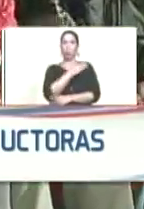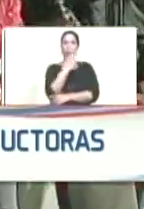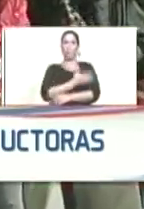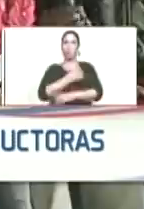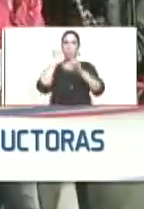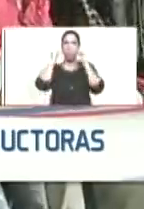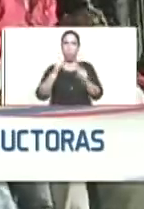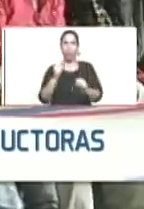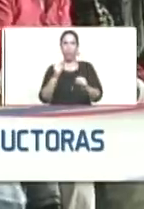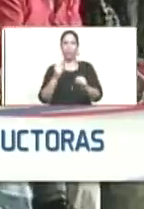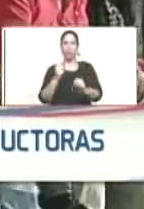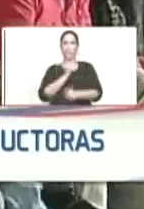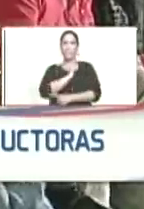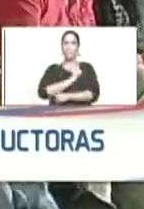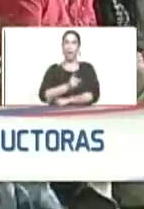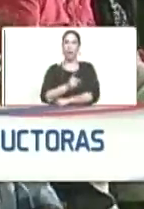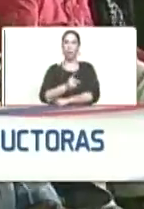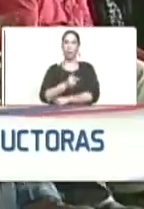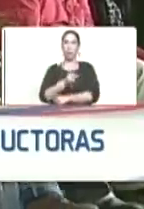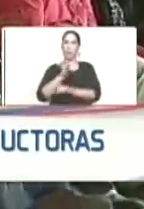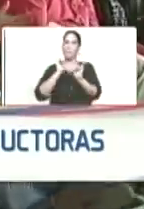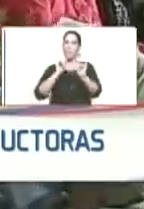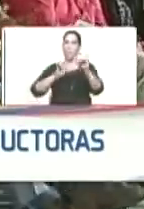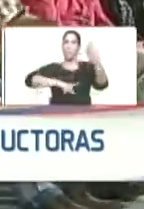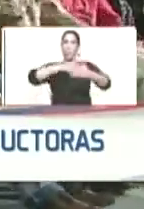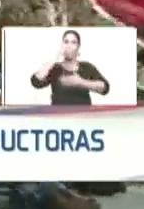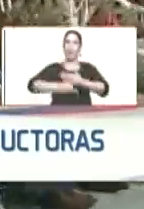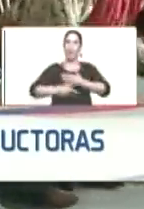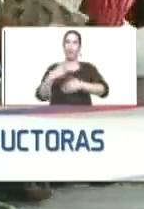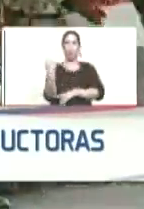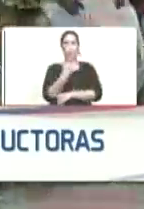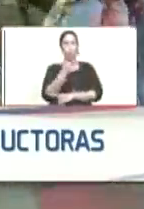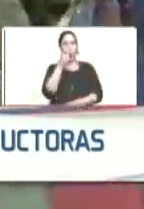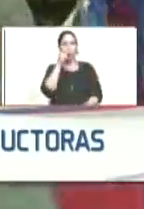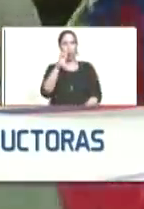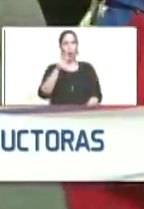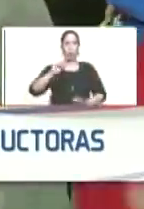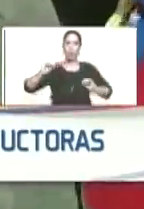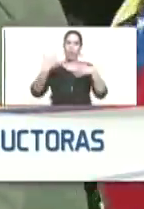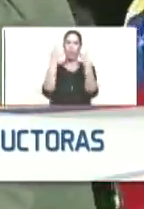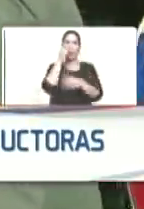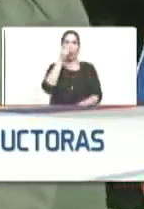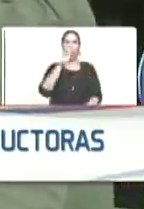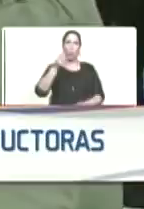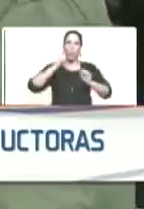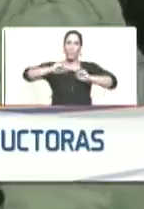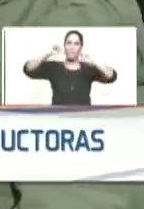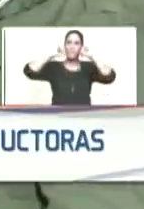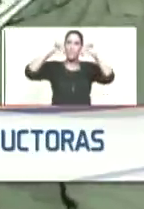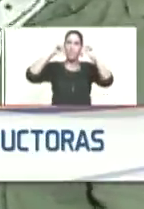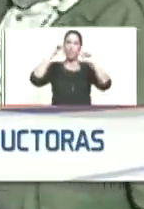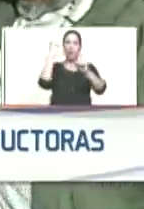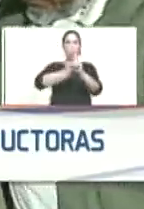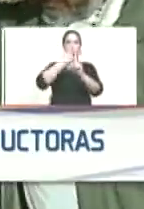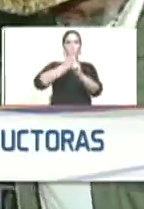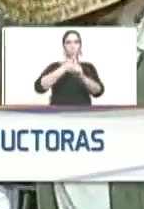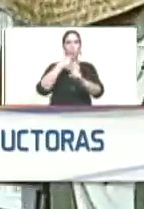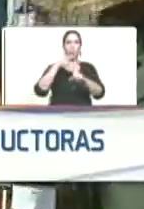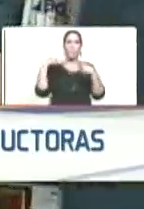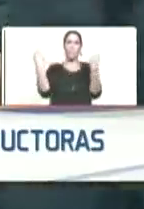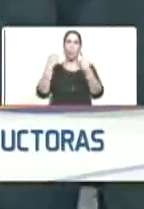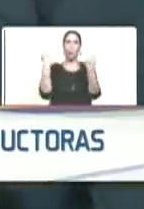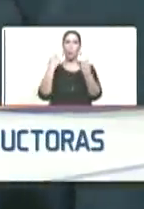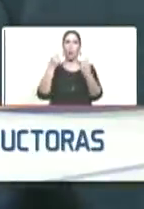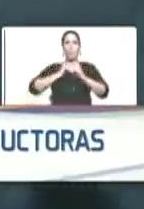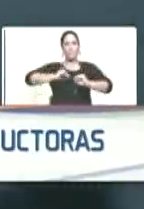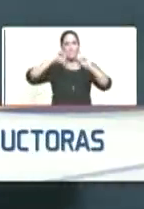un solo mando, un solo plan. Solo el pueblo salva al pueblo. ¡Que viva la lucha popular! ¡Que viva